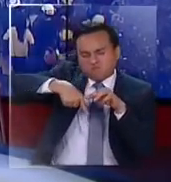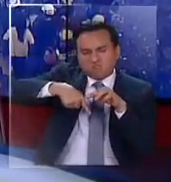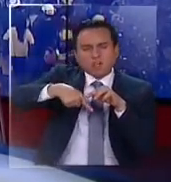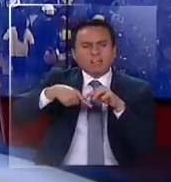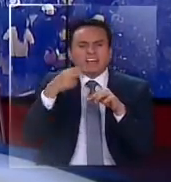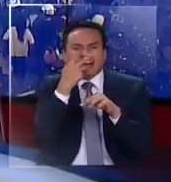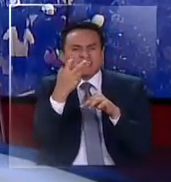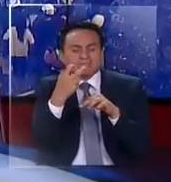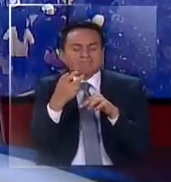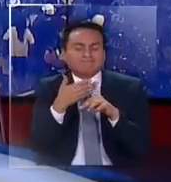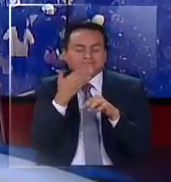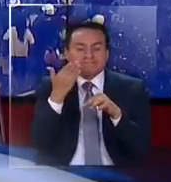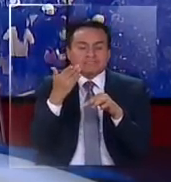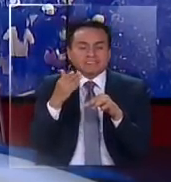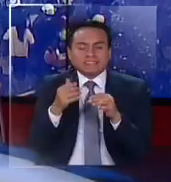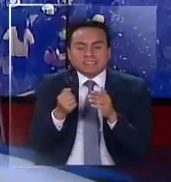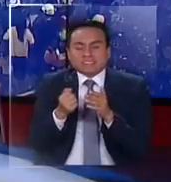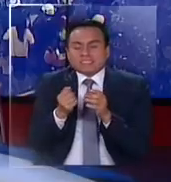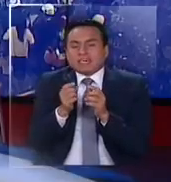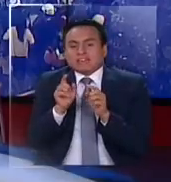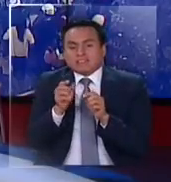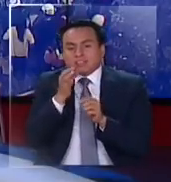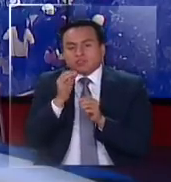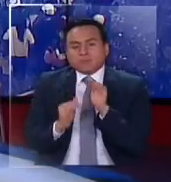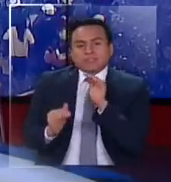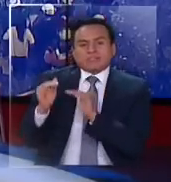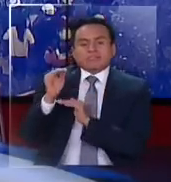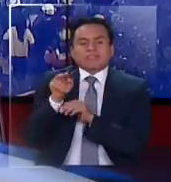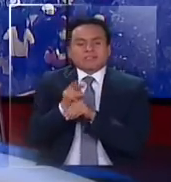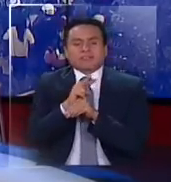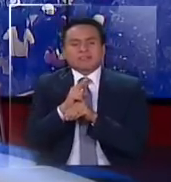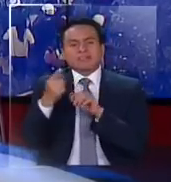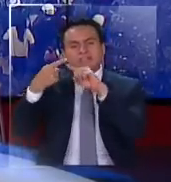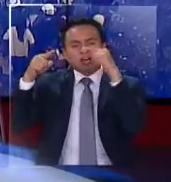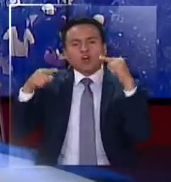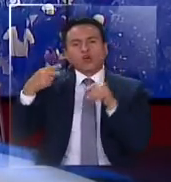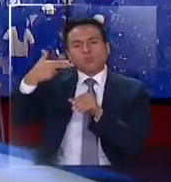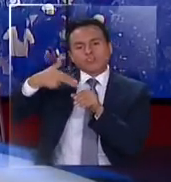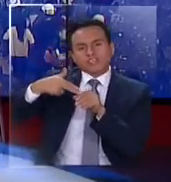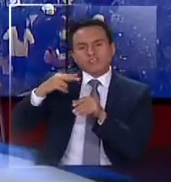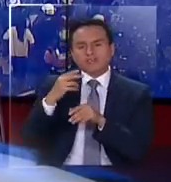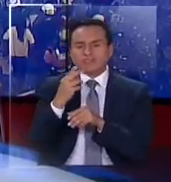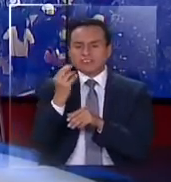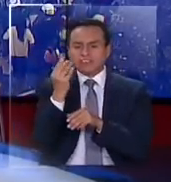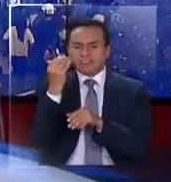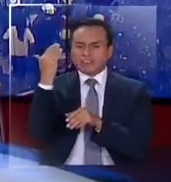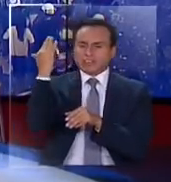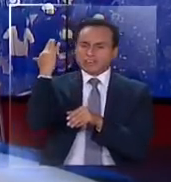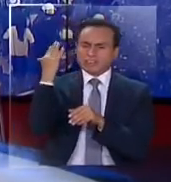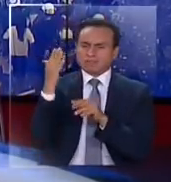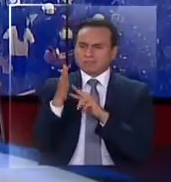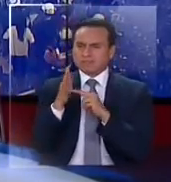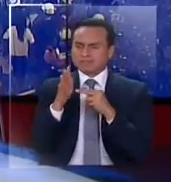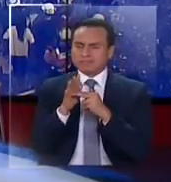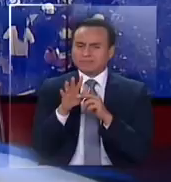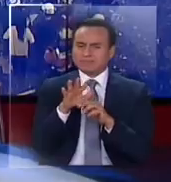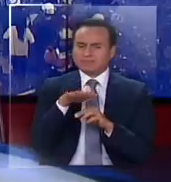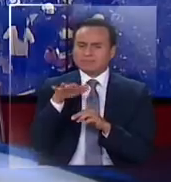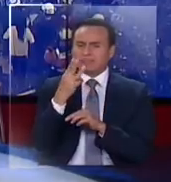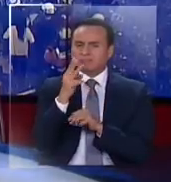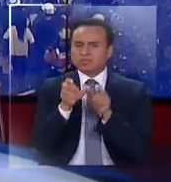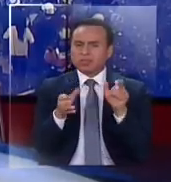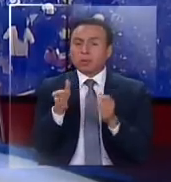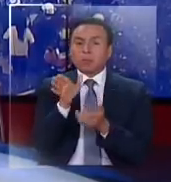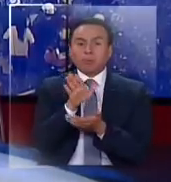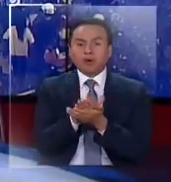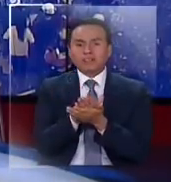tubería de gas. Así lo confirmó la Superintendencia de Electricidad y Combustibles a 20 días de esta tragedia que dejó a 3 personas